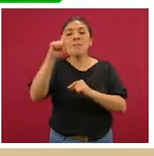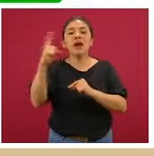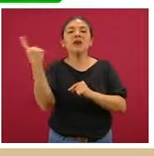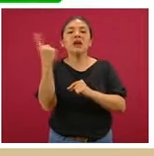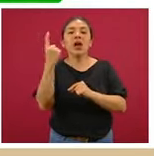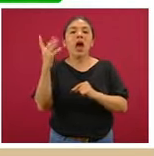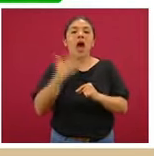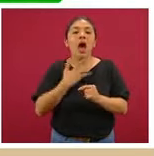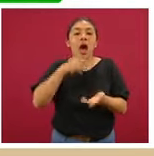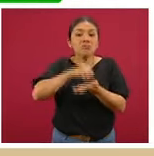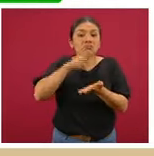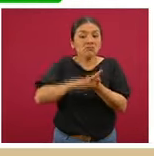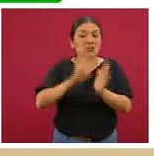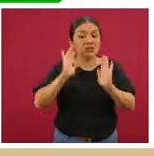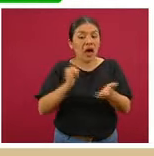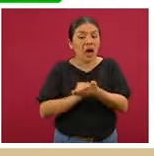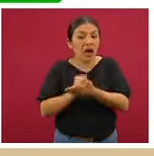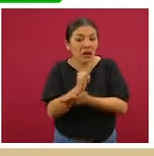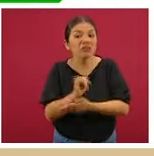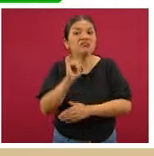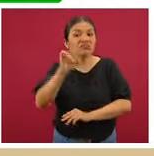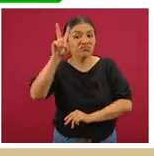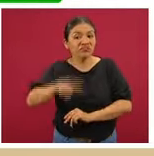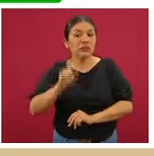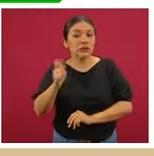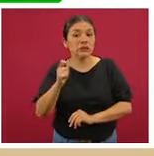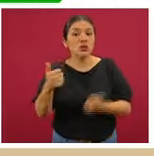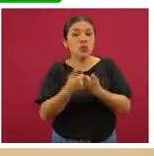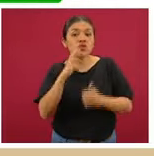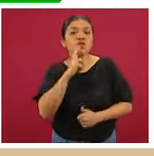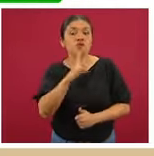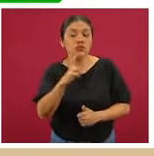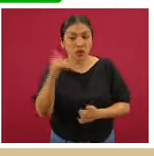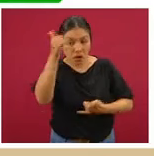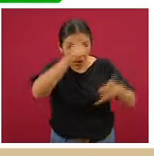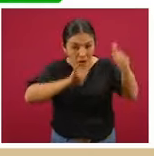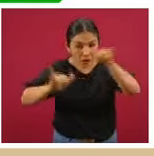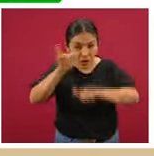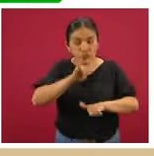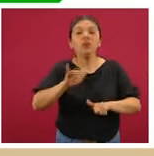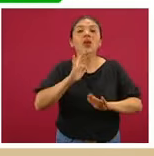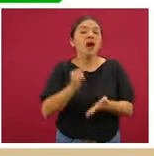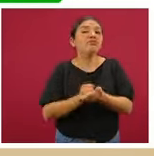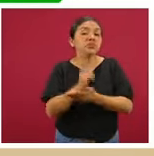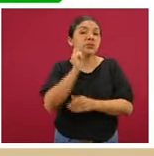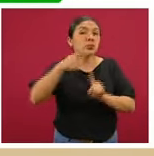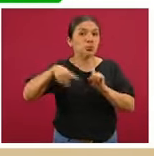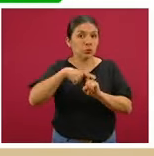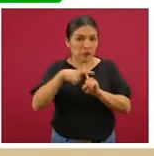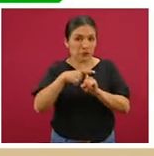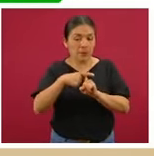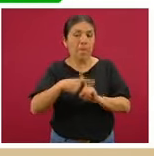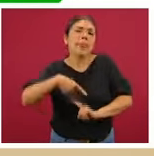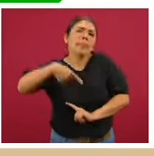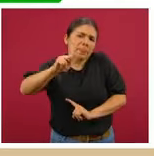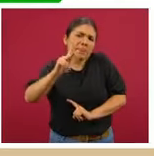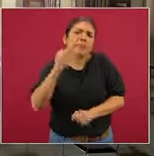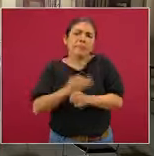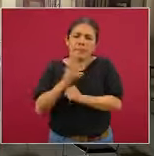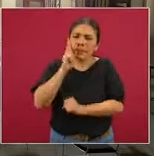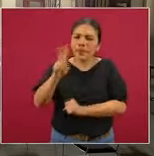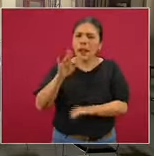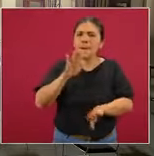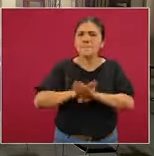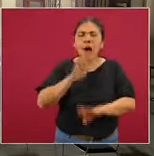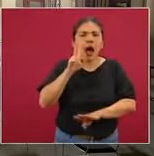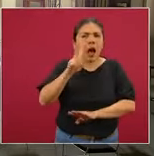defunciones que ya están confirmadas, o es decir, que sí tienen un resultado de laboratorio positivo. Aún así, vemos que la